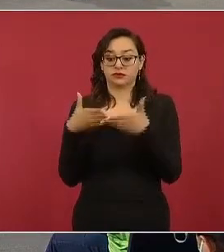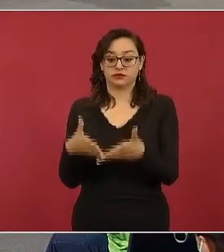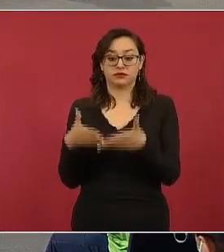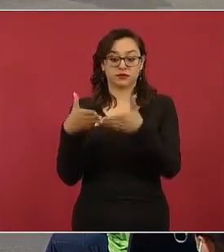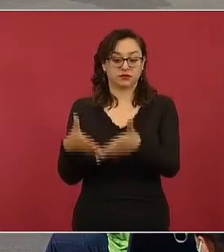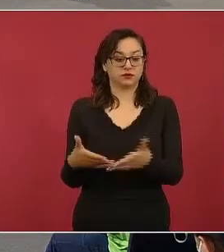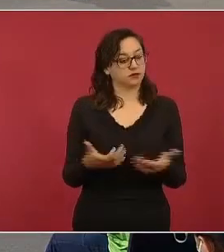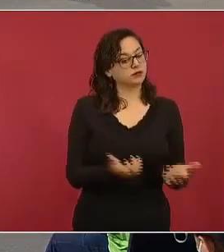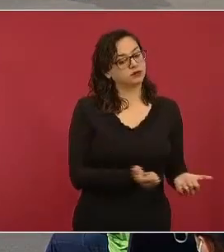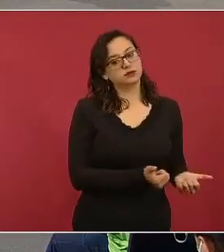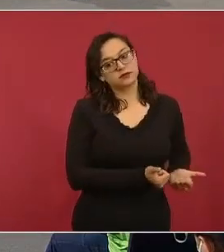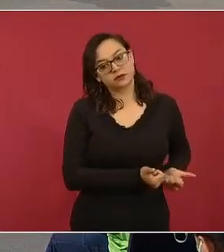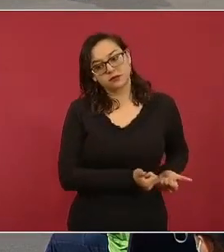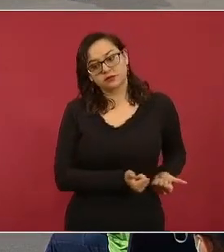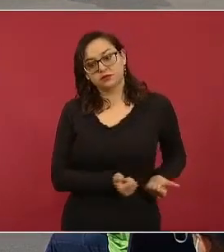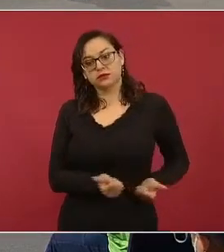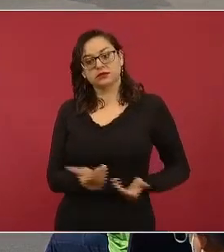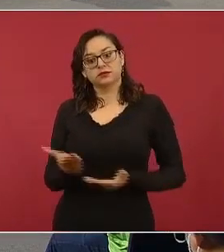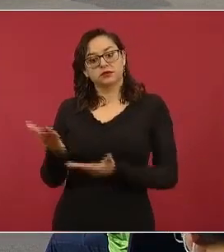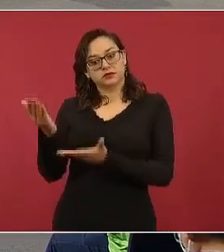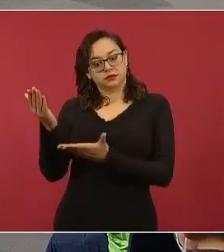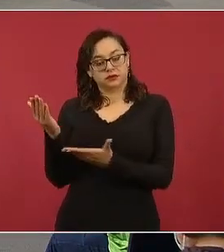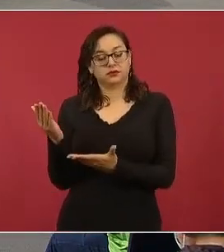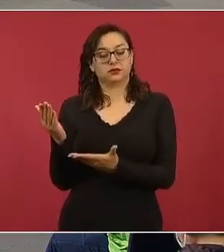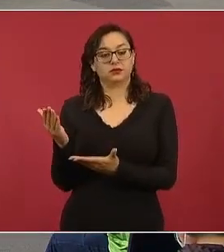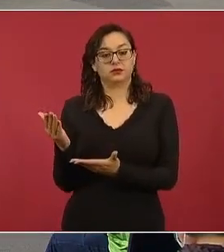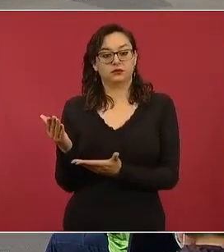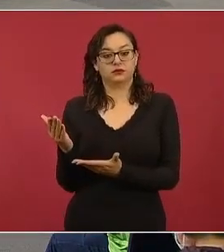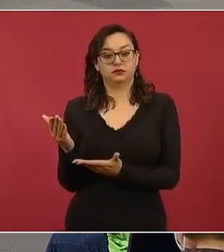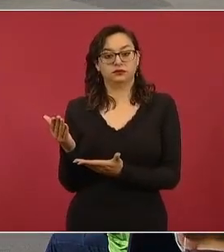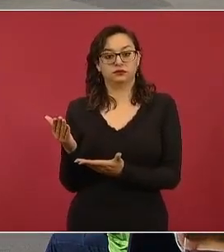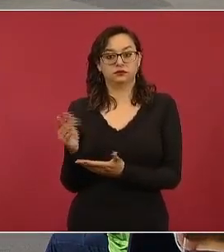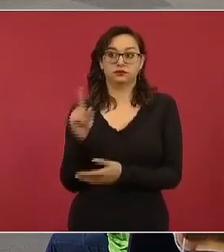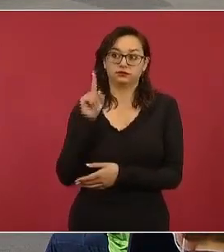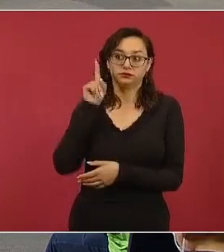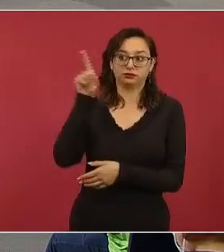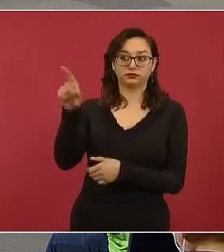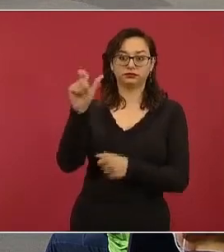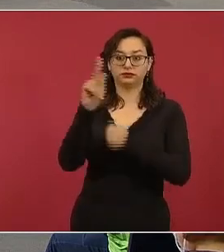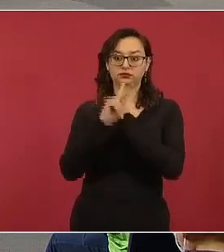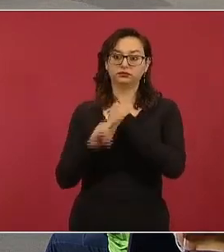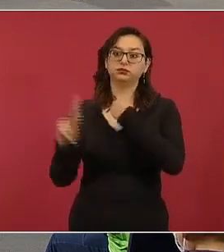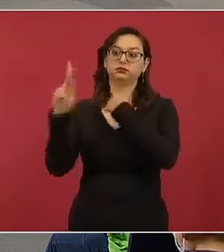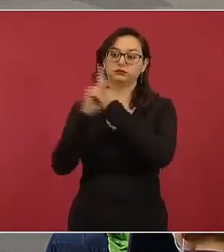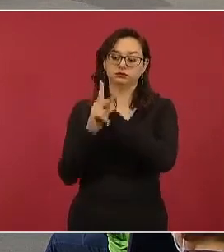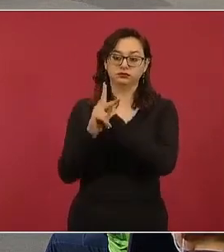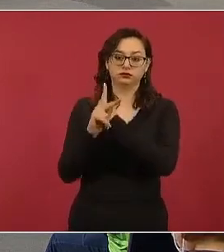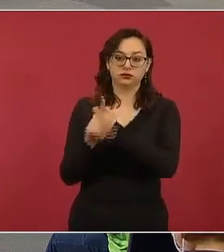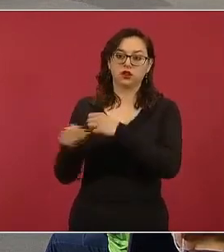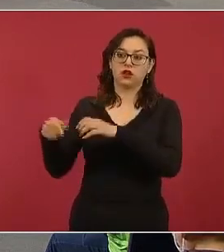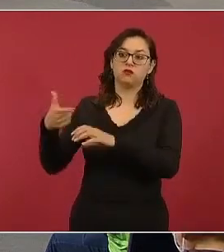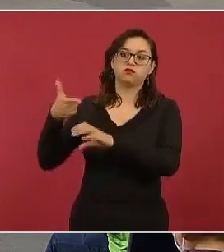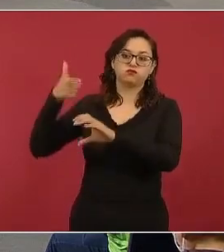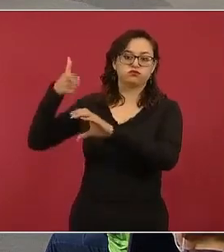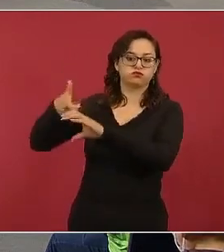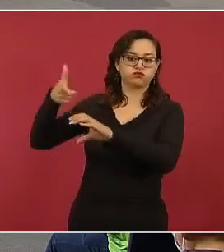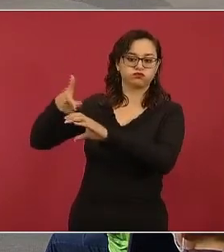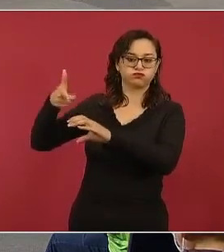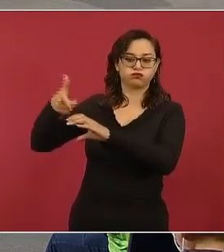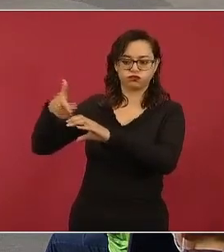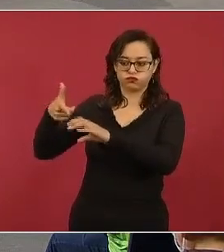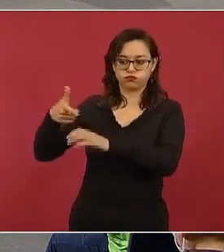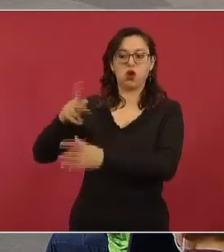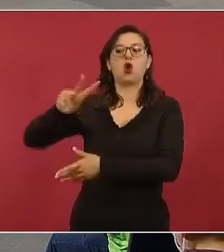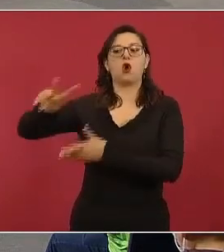Se transporta el gas en barco congelado y se regasifica en otras plantas,